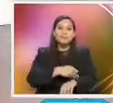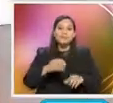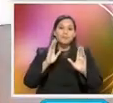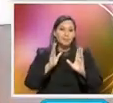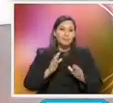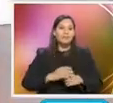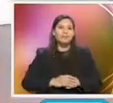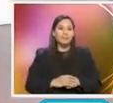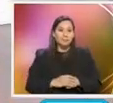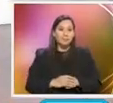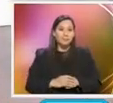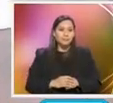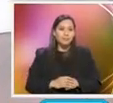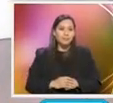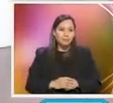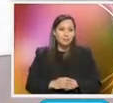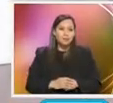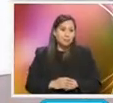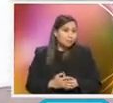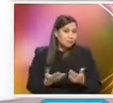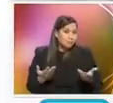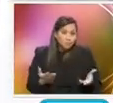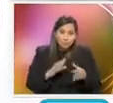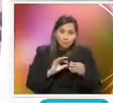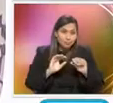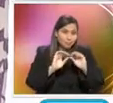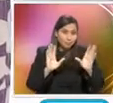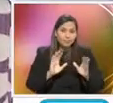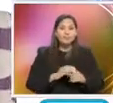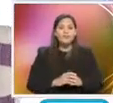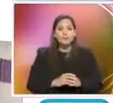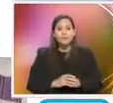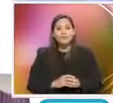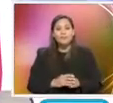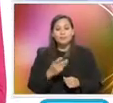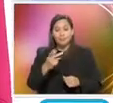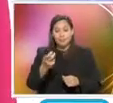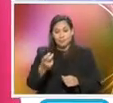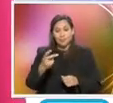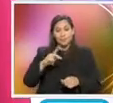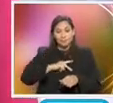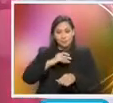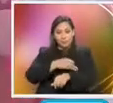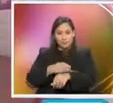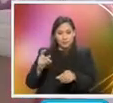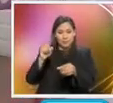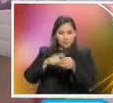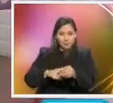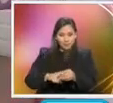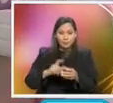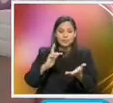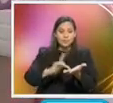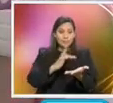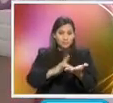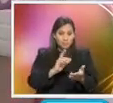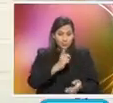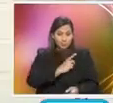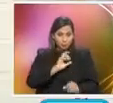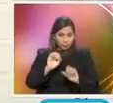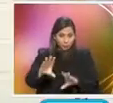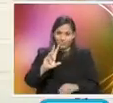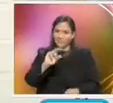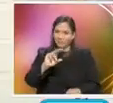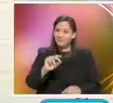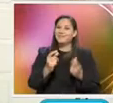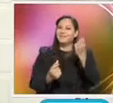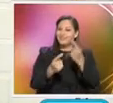familia, son miembros de la familia. No podrías explicarlo más claro. Y a estos miembros de la familia, la tecnología, por supuesto, no los deja solos. Algunos de